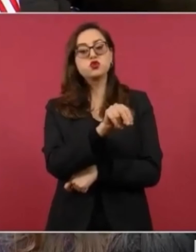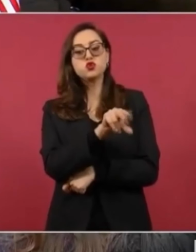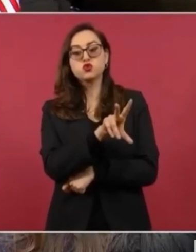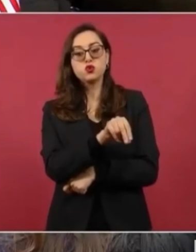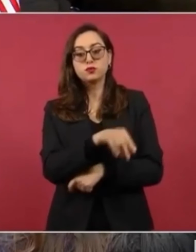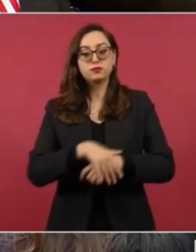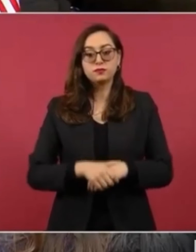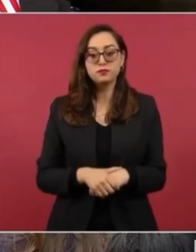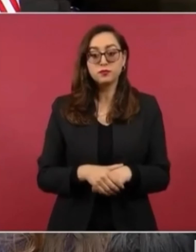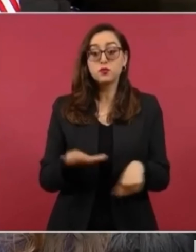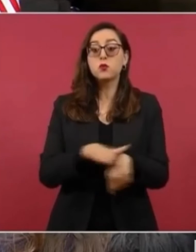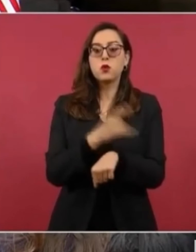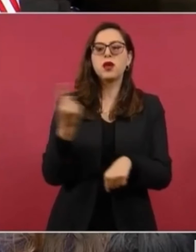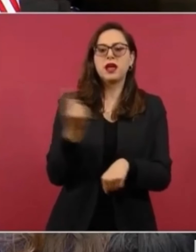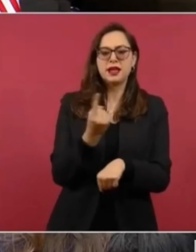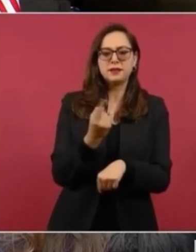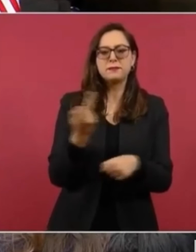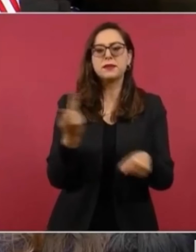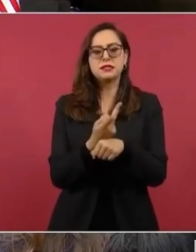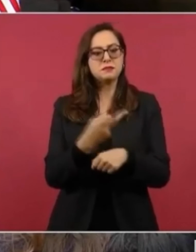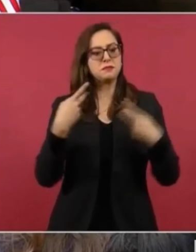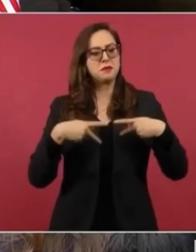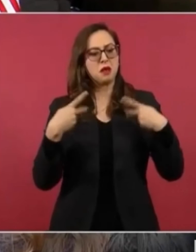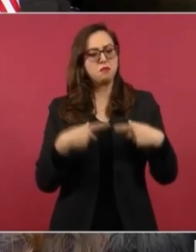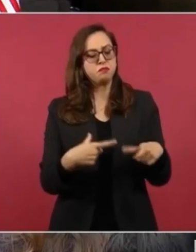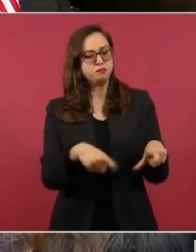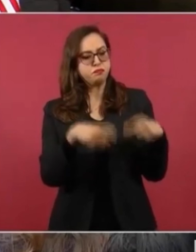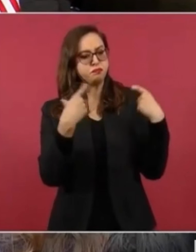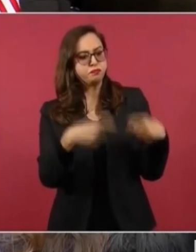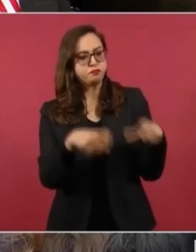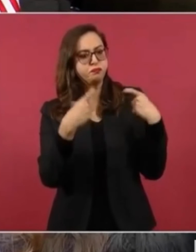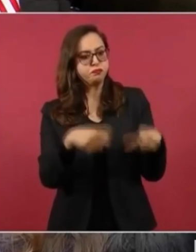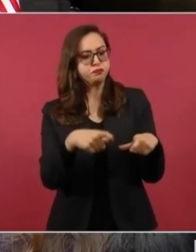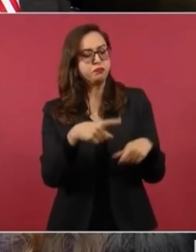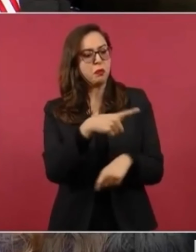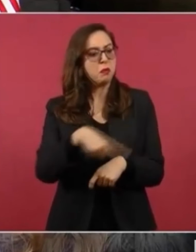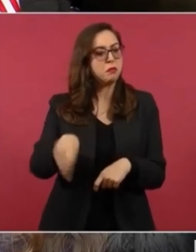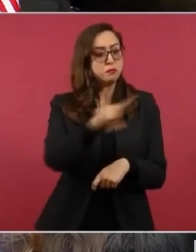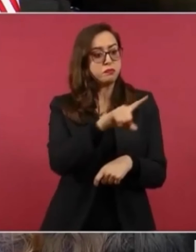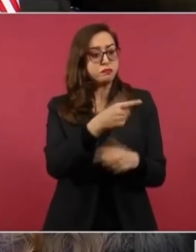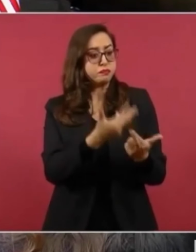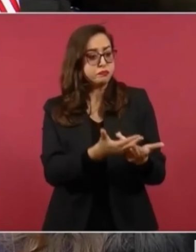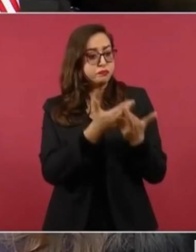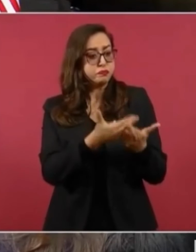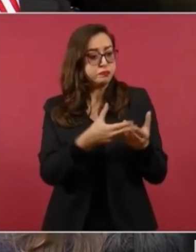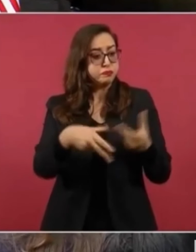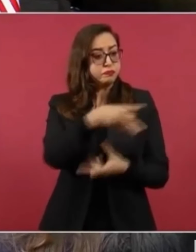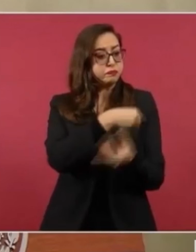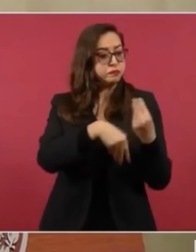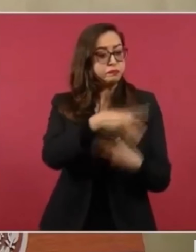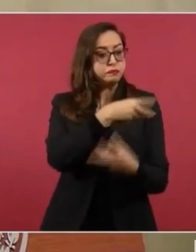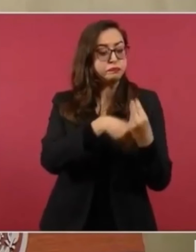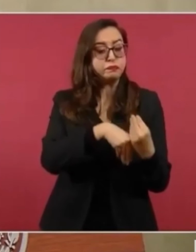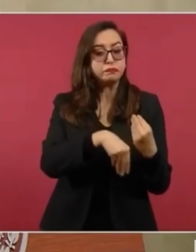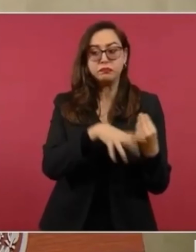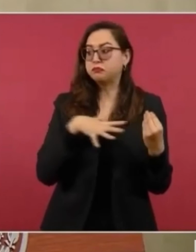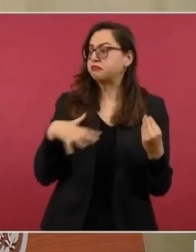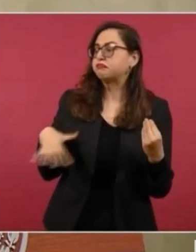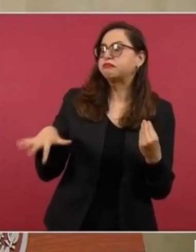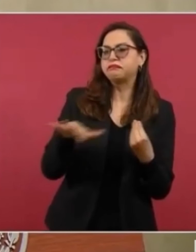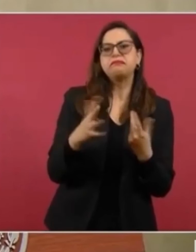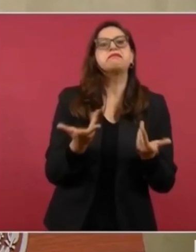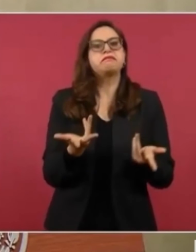les va muy bien, a todos nos va muy bien. Y de abajo para arriba significa que invertimos en nuestras prioridades para las familias